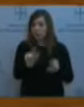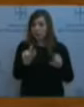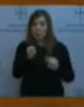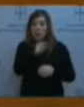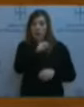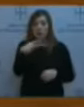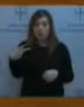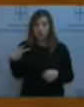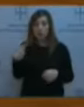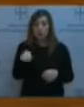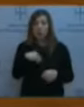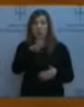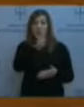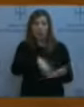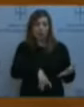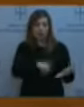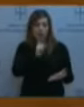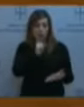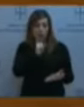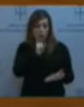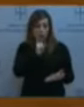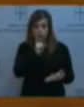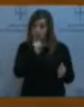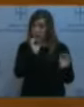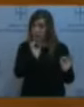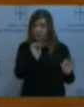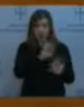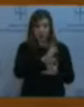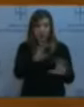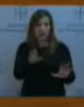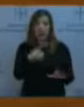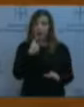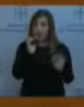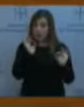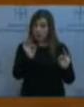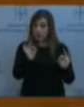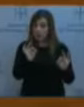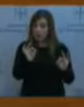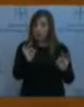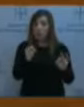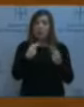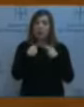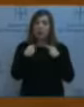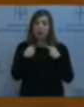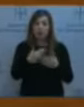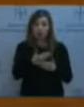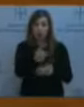resultados de Podemos en Cataluña, ¿no? En esa indefinición. Dicho todo esto, señores del Gobierno,